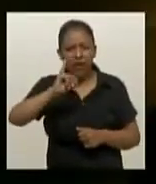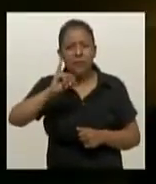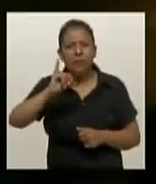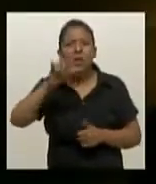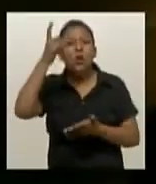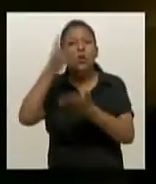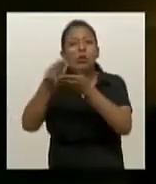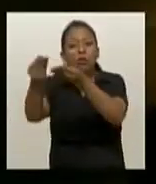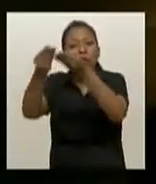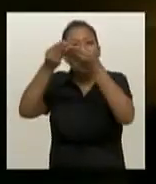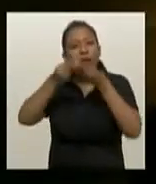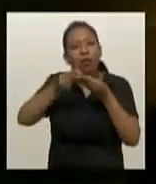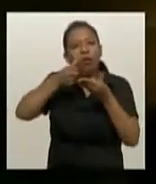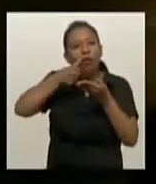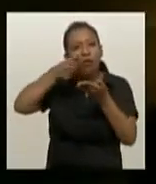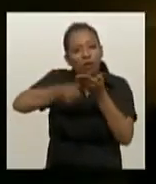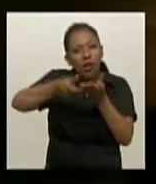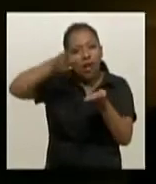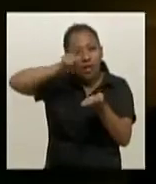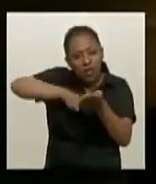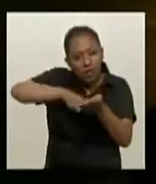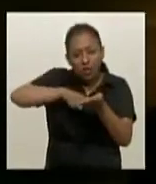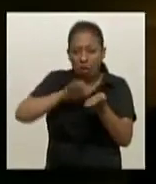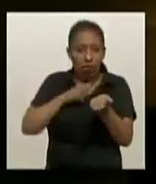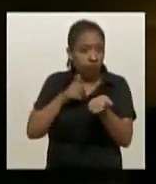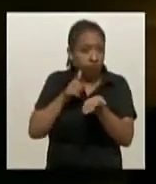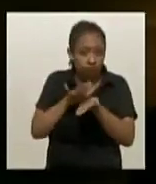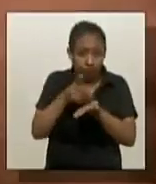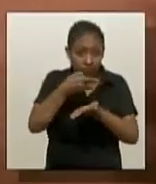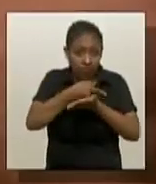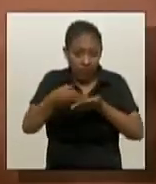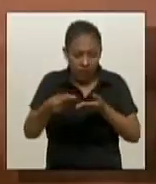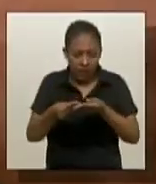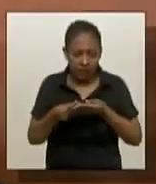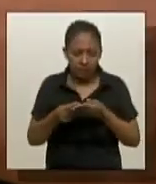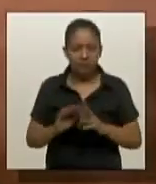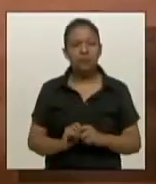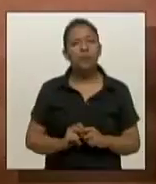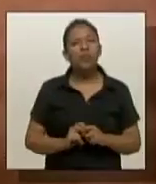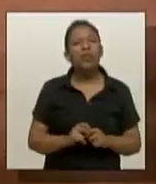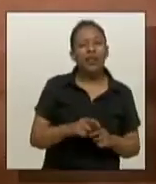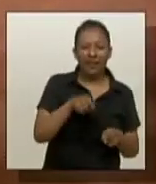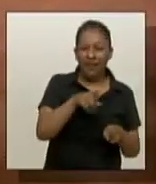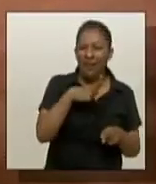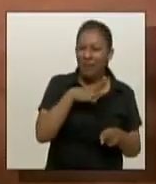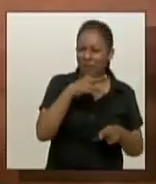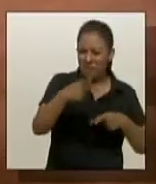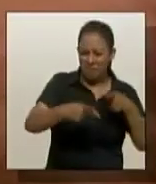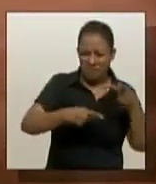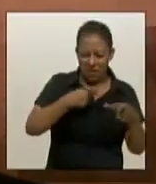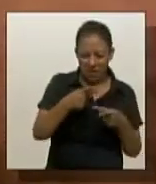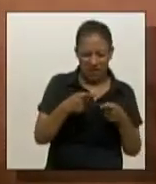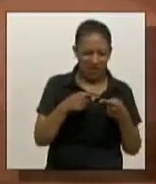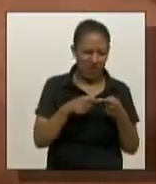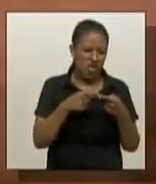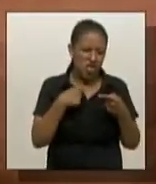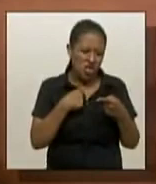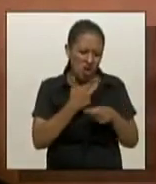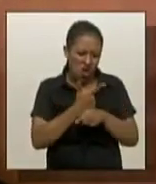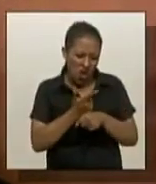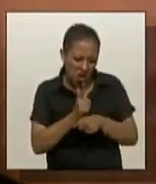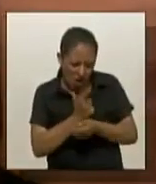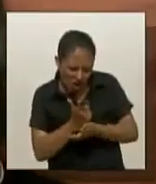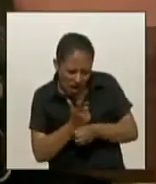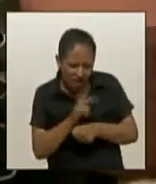un sobre con una carta de finiquito y un cheque. Habían preguntas que apuntaban hacia si era gay o no y